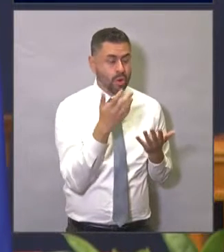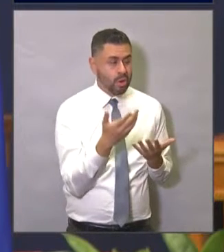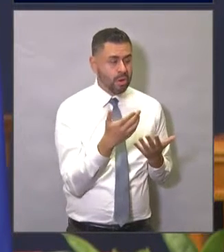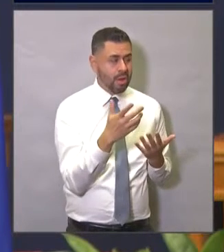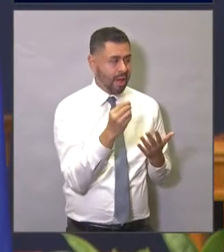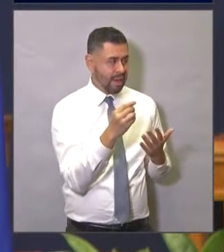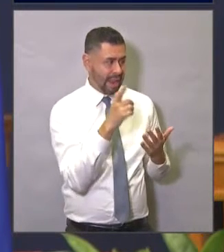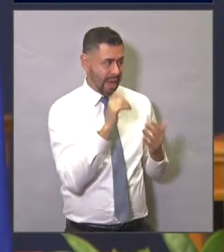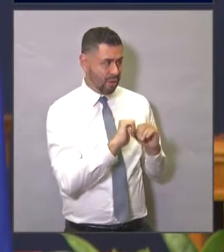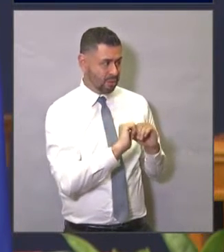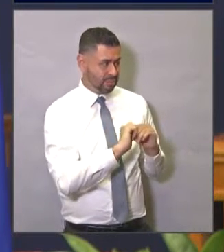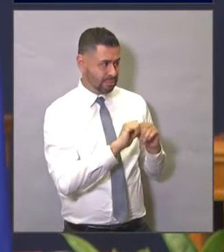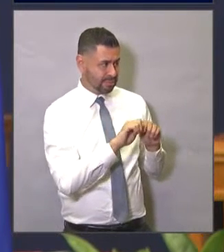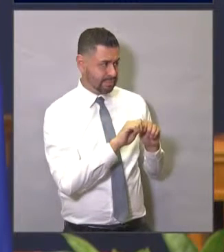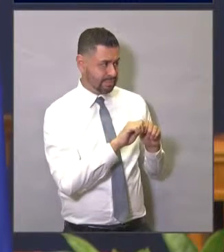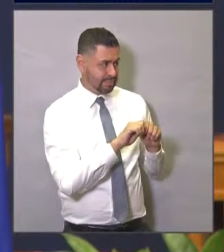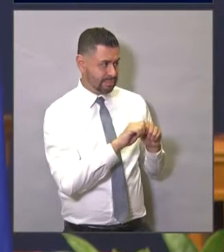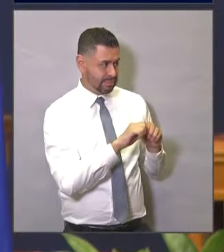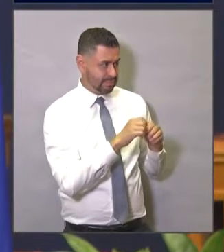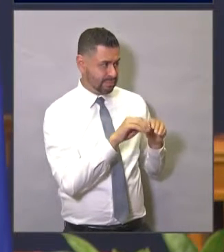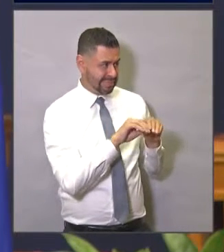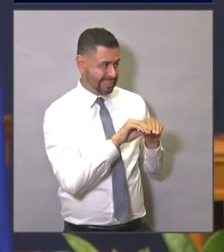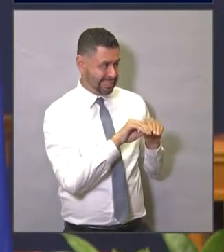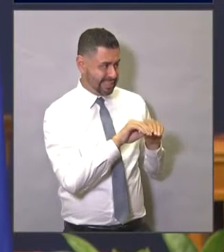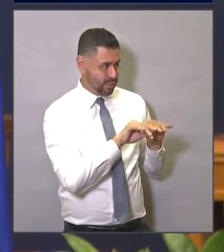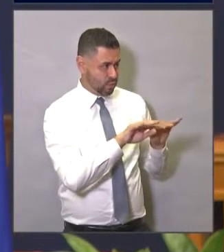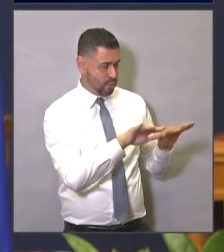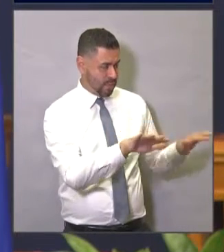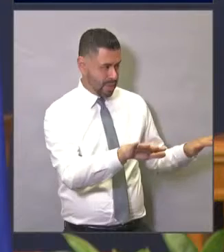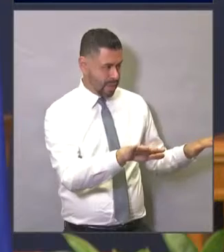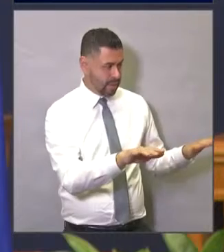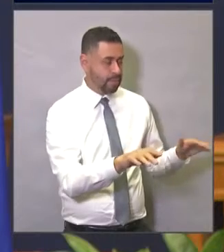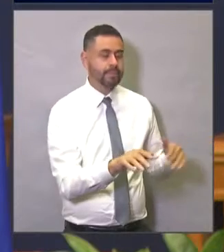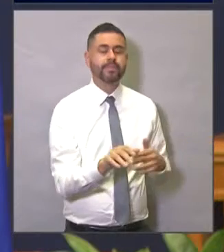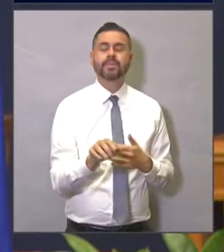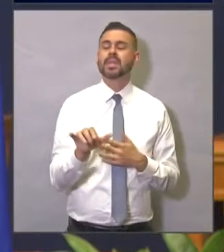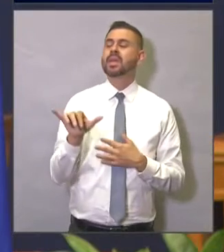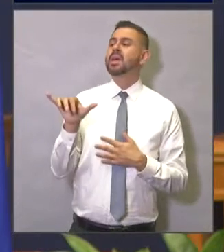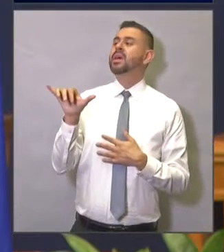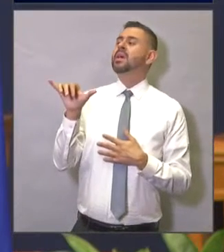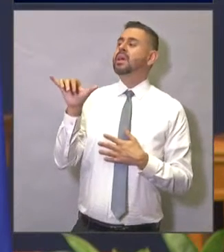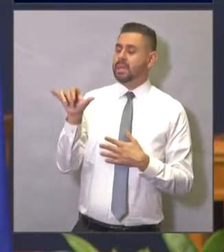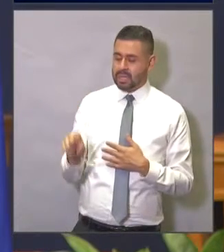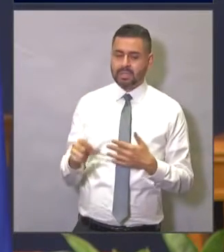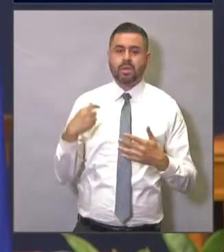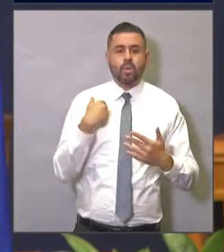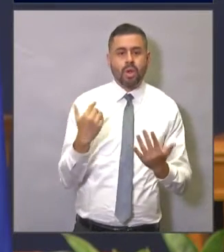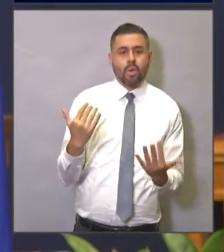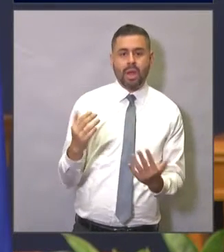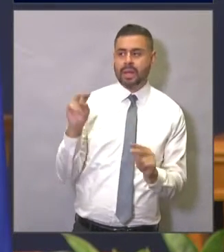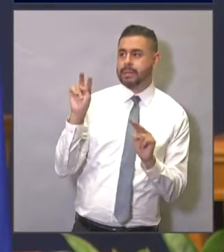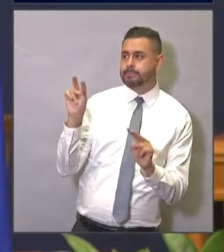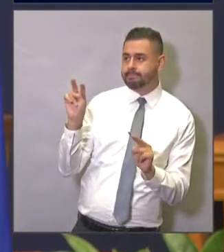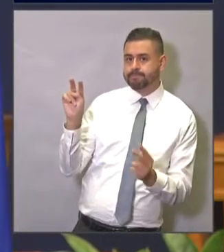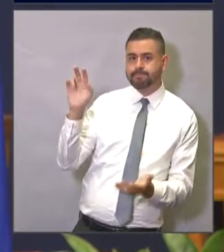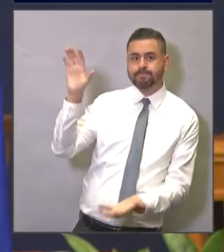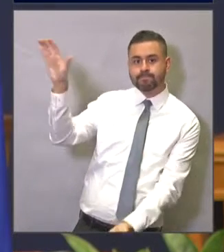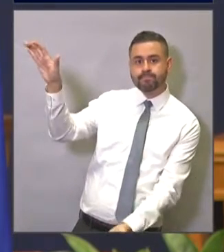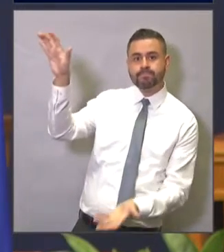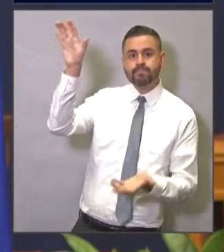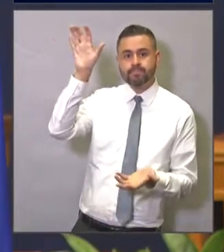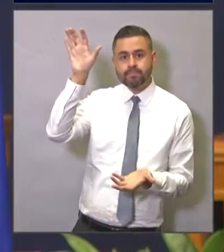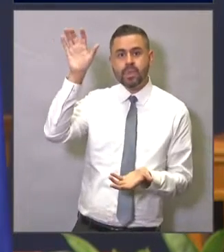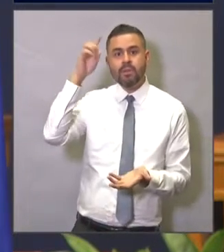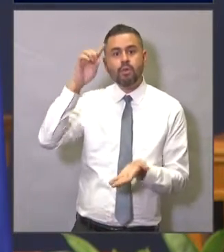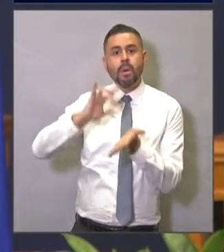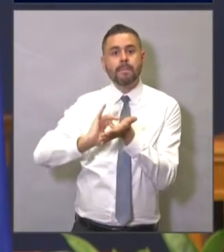se van a distribuir? Gracias. Muchas gracias, Luis. Sí, es cierto, estamos esperando la primera ronda de